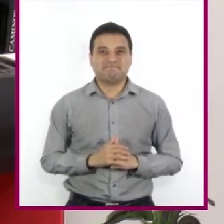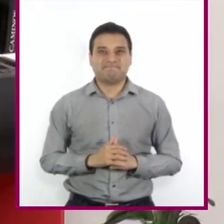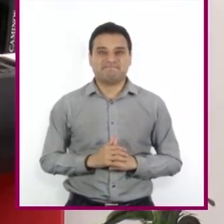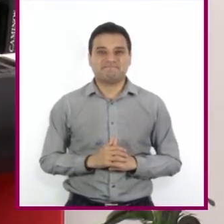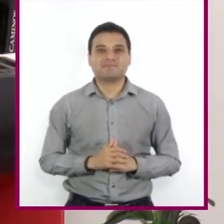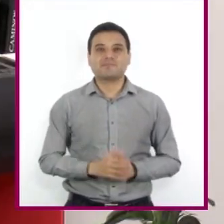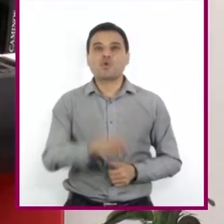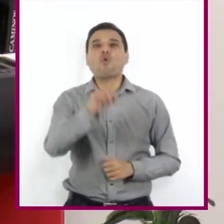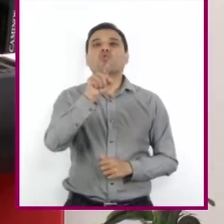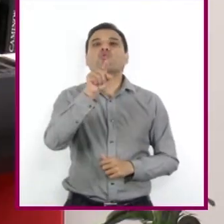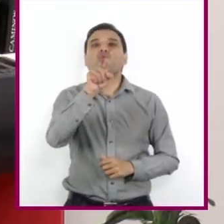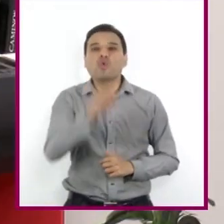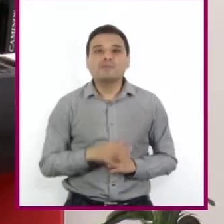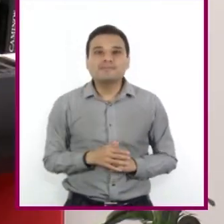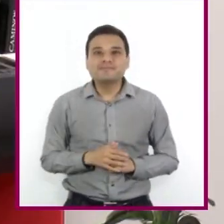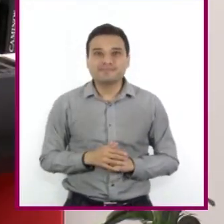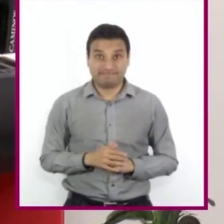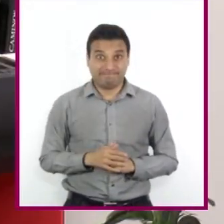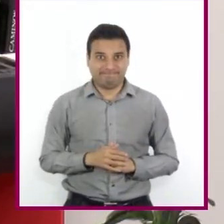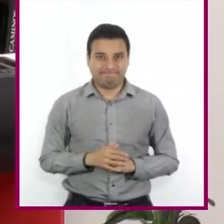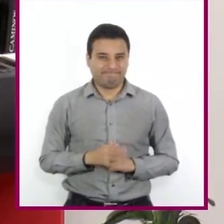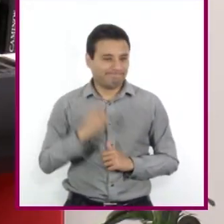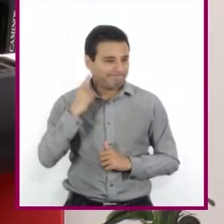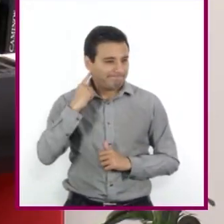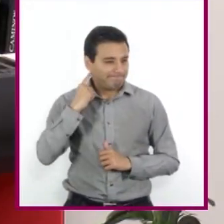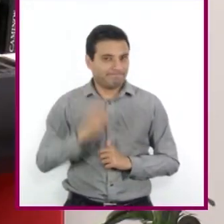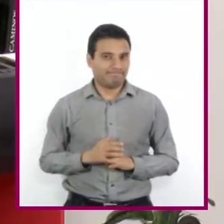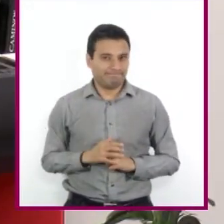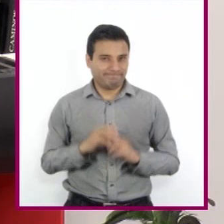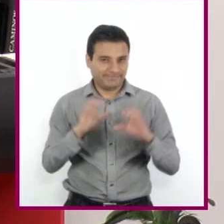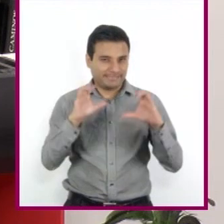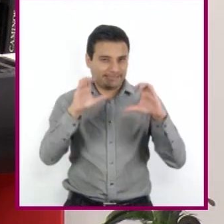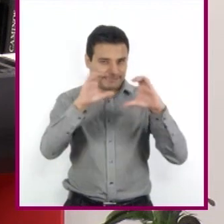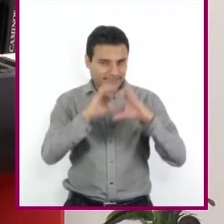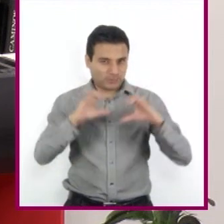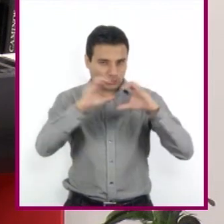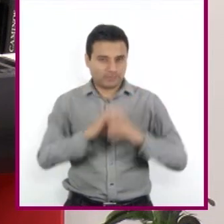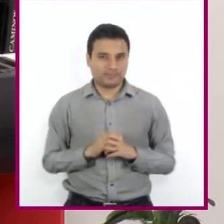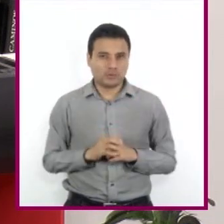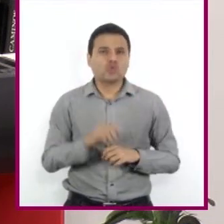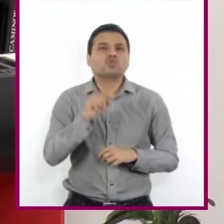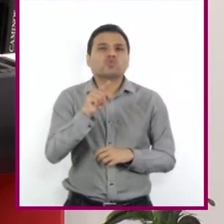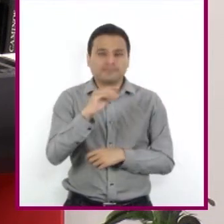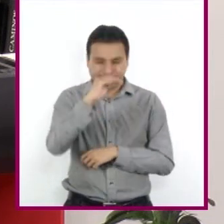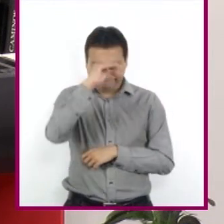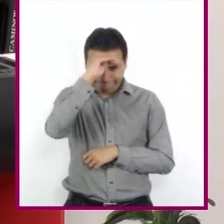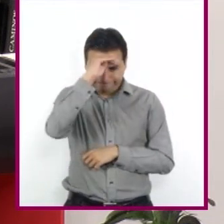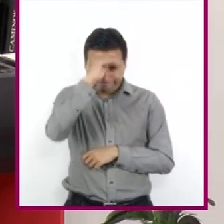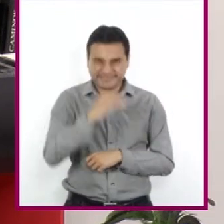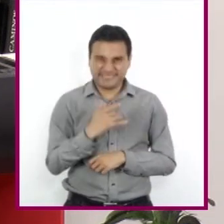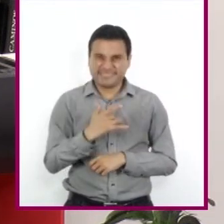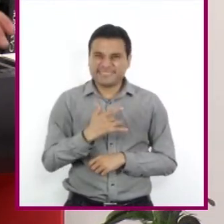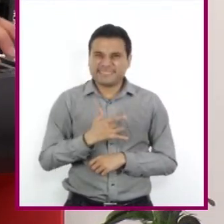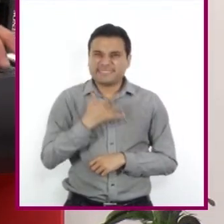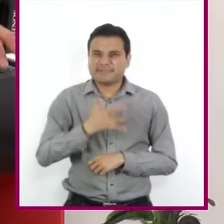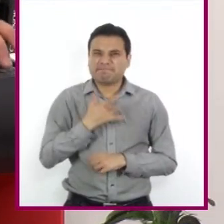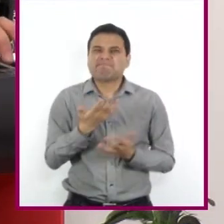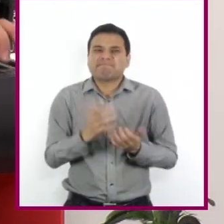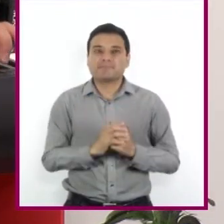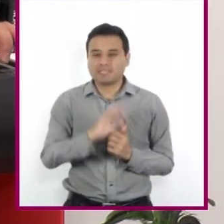Ustedes en casa escuchen con atención estos sonidos. ¿Qué les hacen pensar o